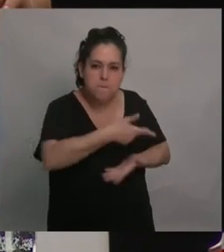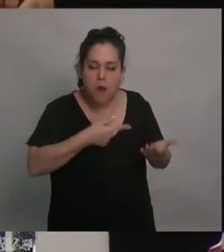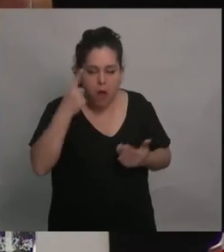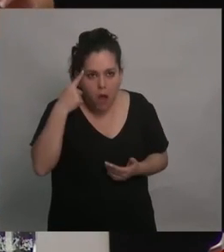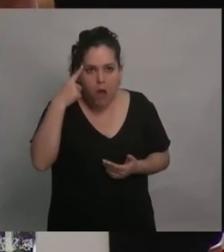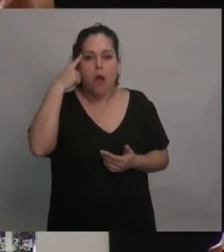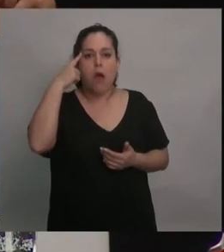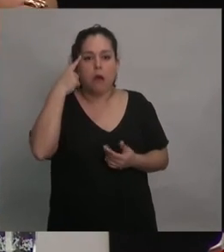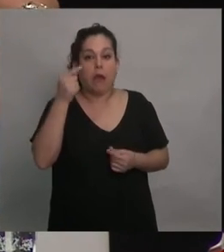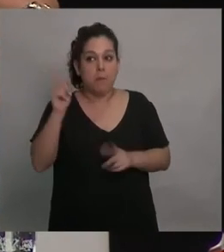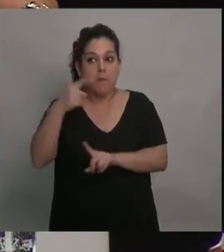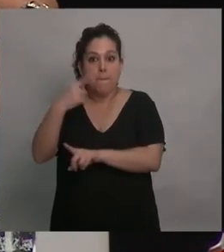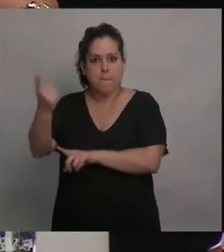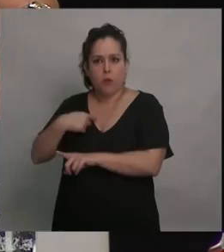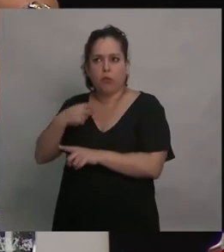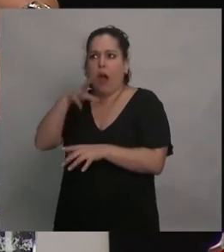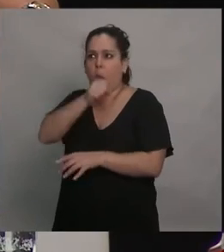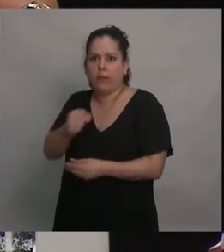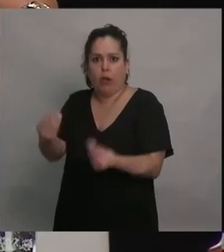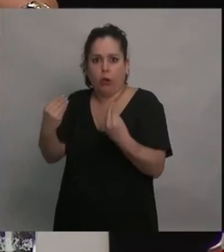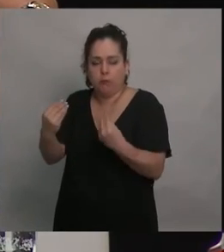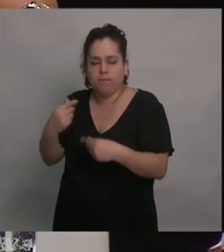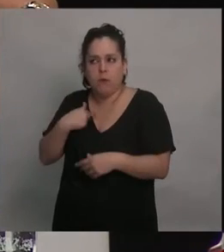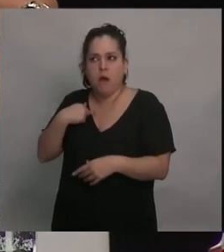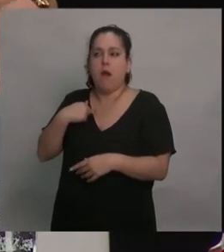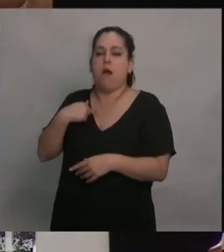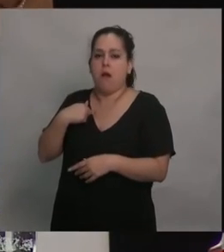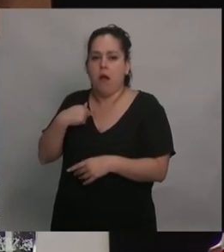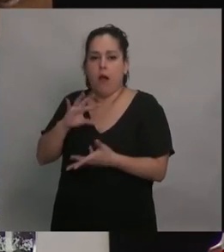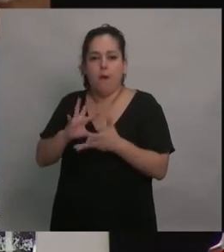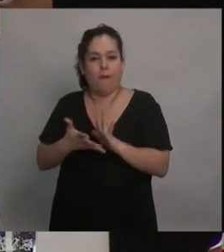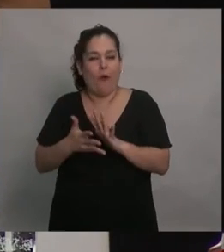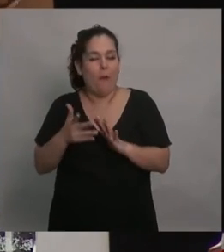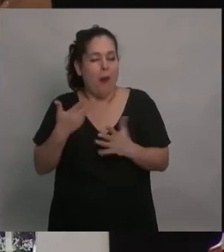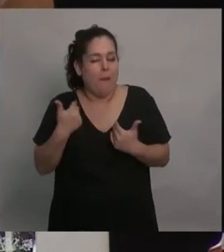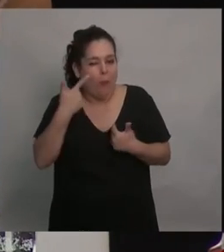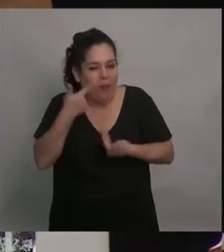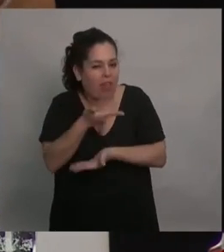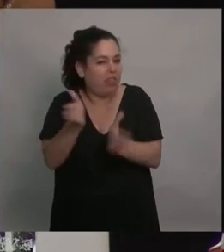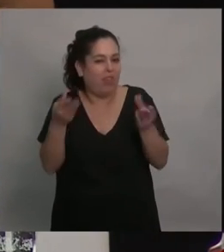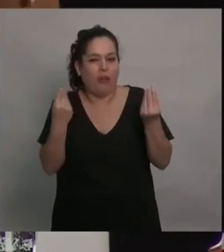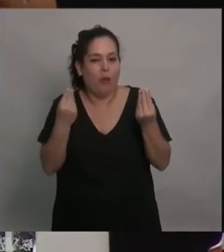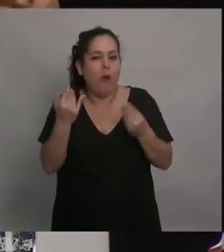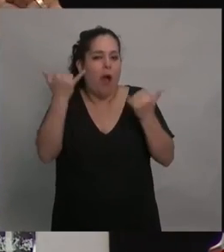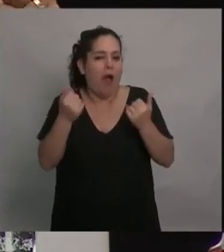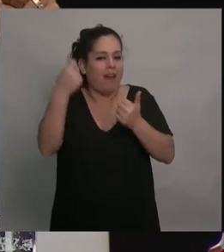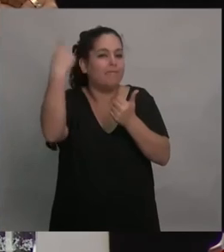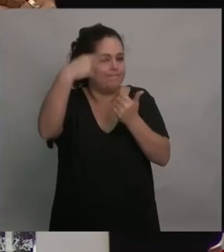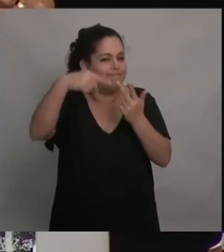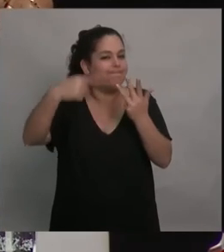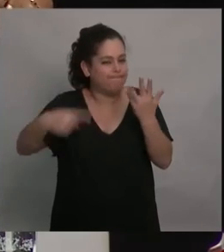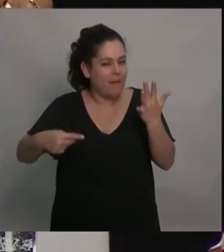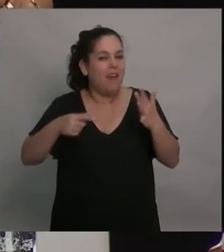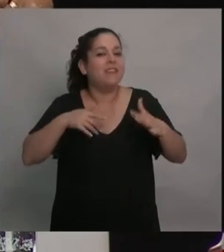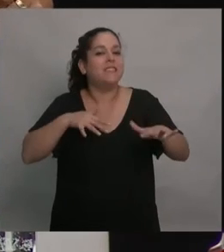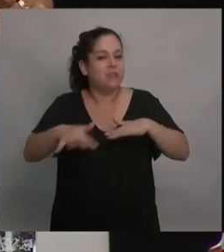la respuesta a esa pregunta la podemos ver en una serie de elementos, de factores que se